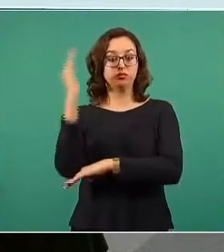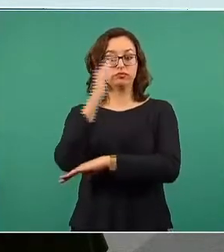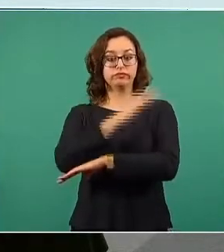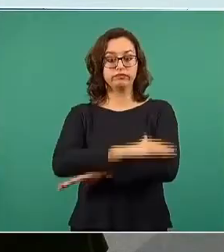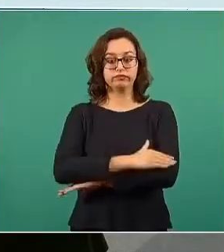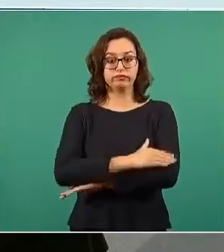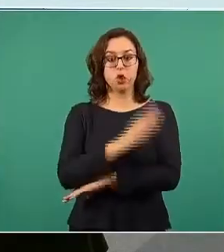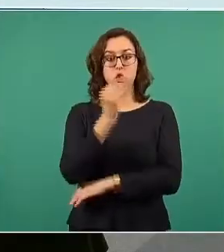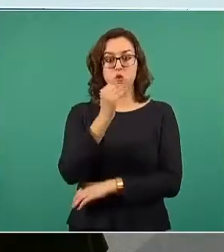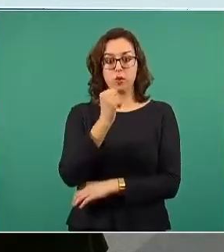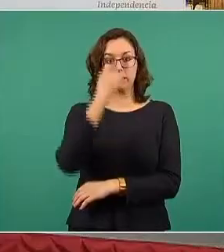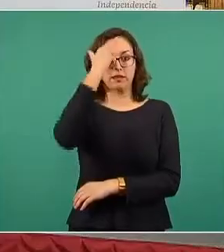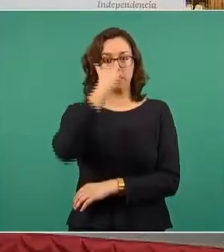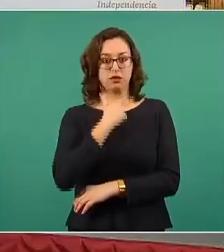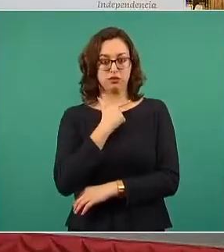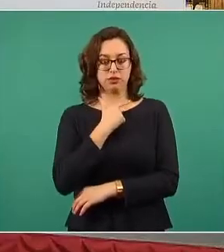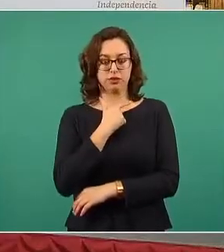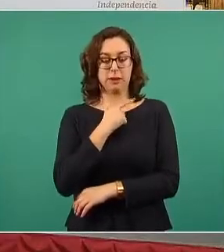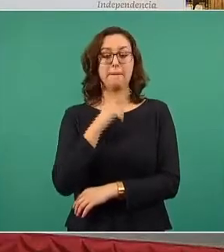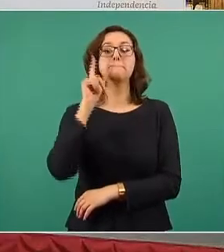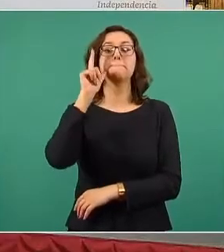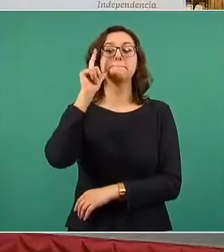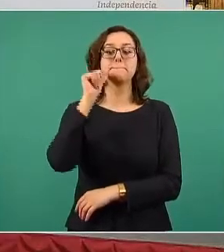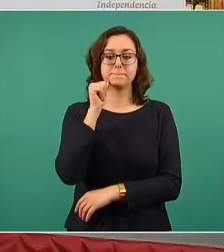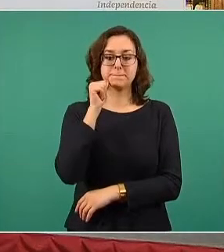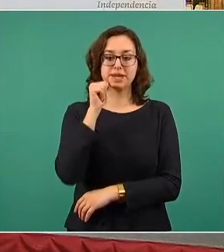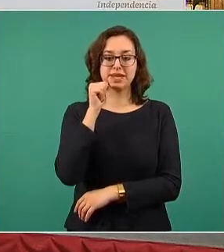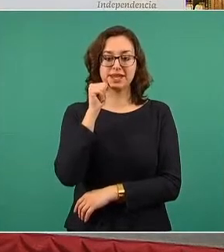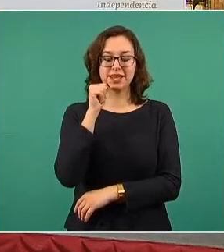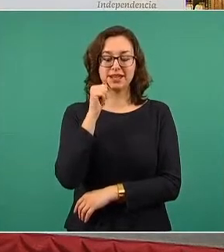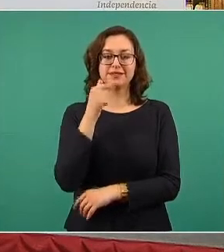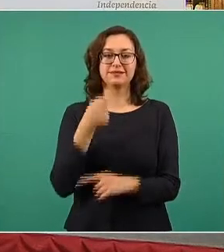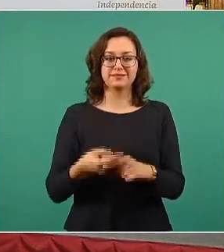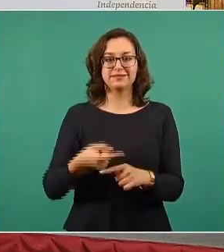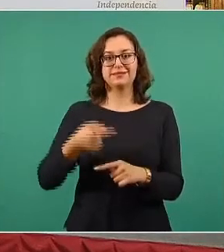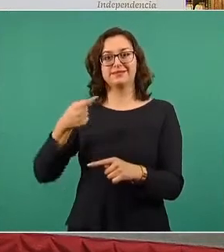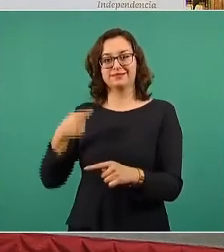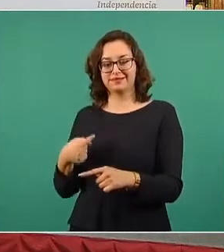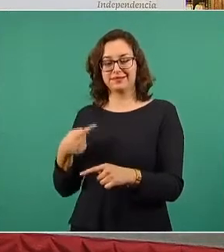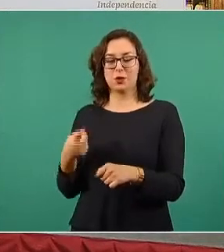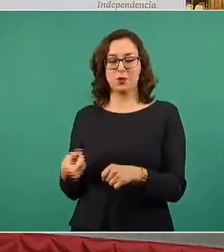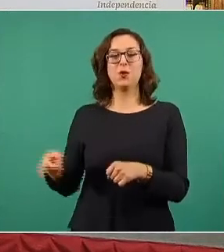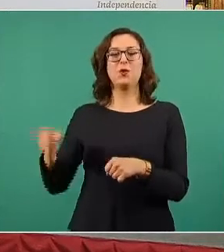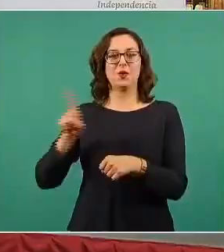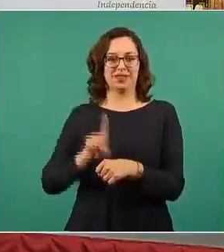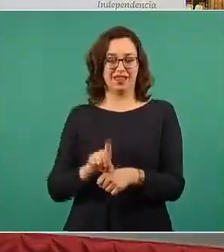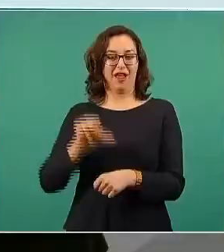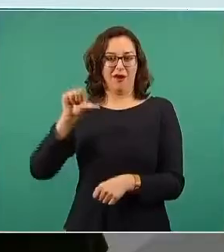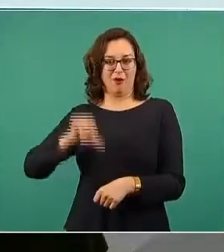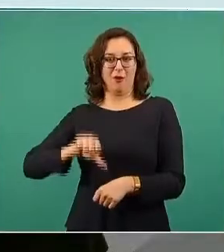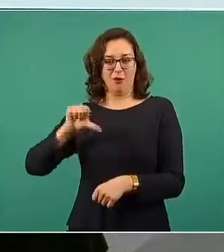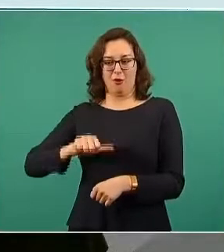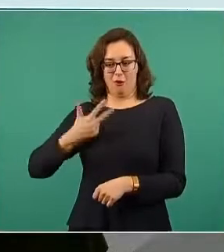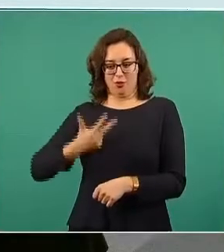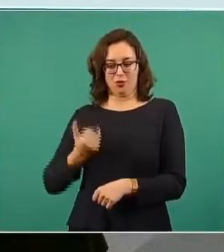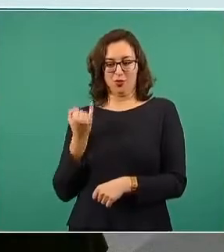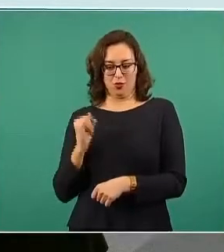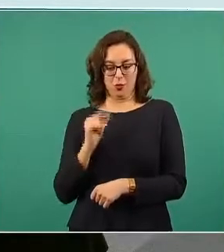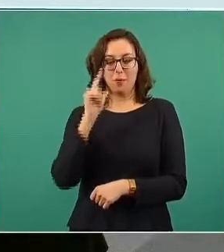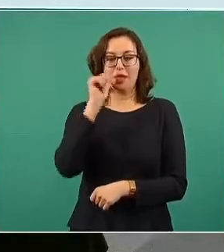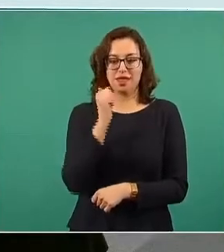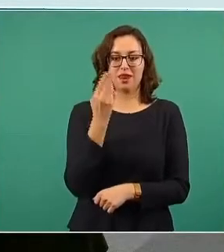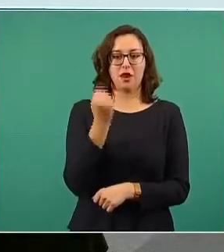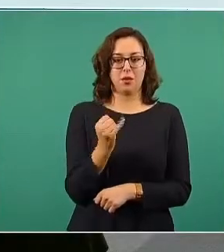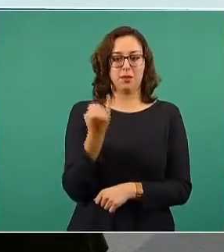las 21:30 horas. Mañana presentaremos lo que ocurrió hoy o esté ocurriendo hoy hasta las 9 de la noche.